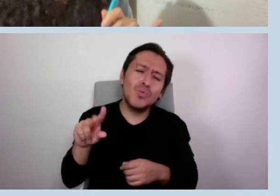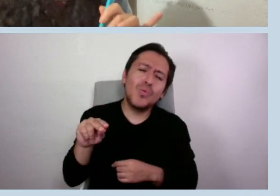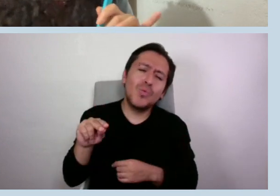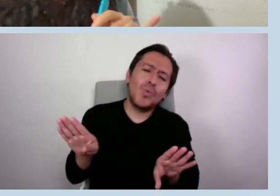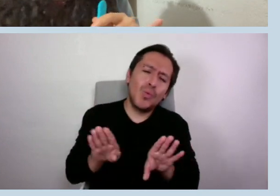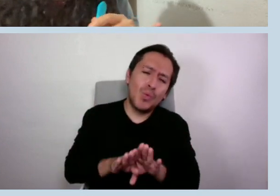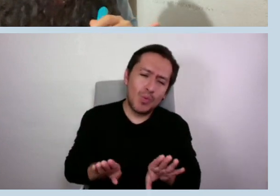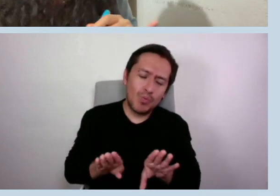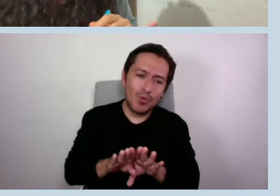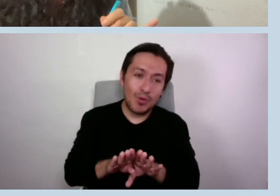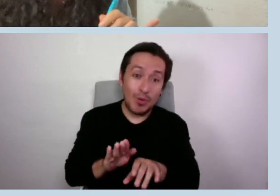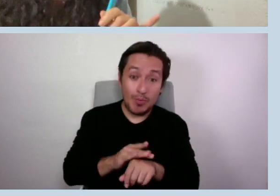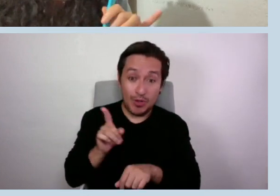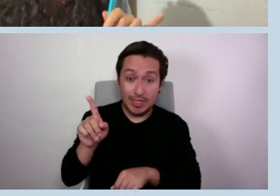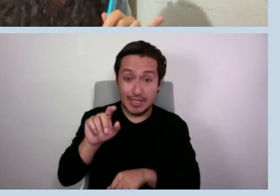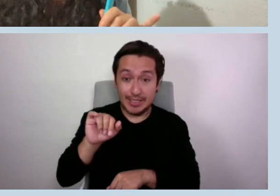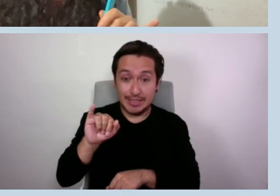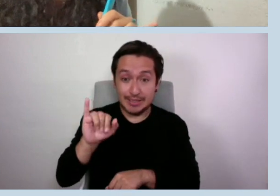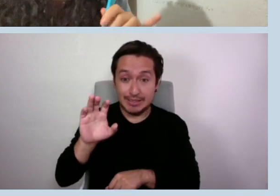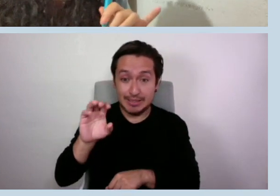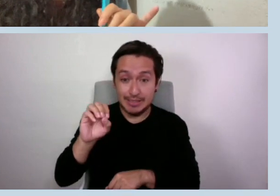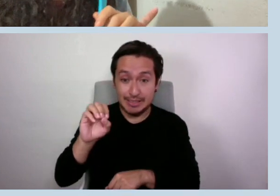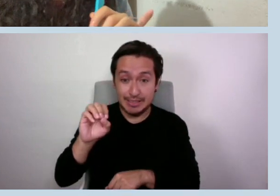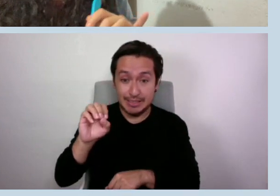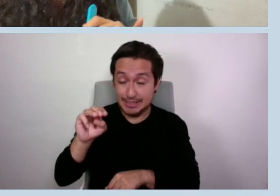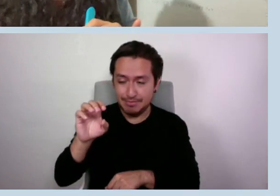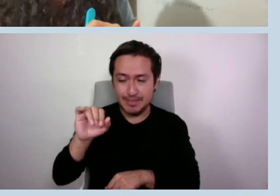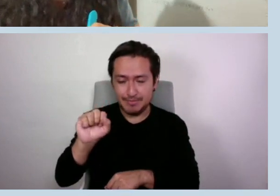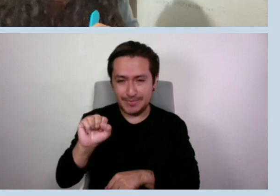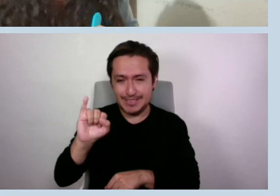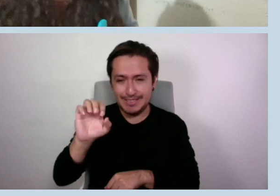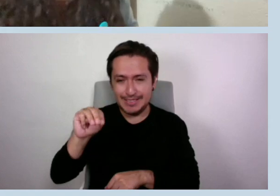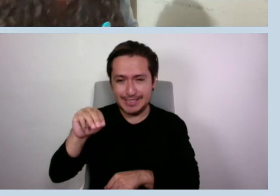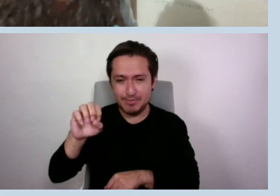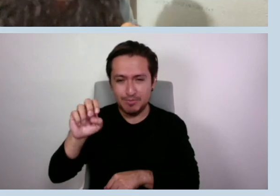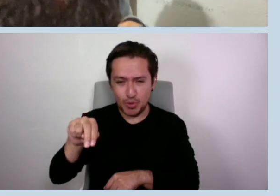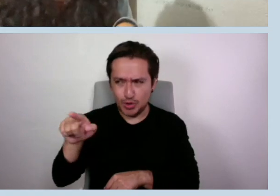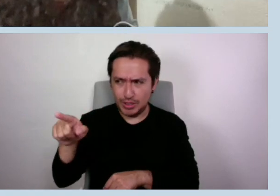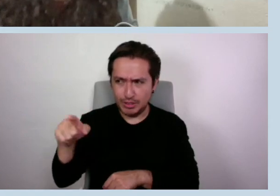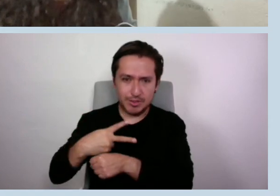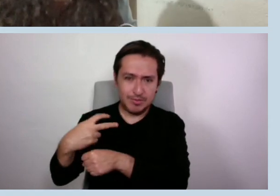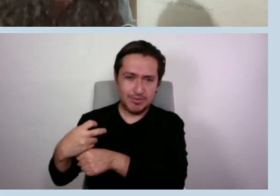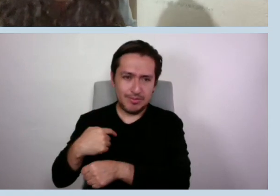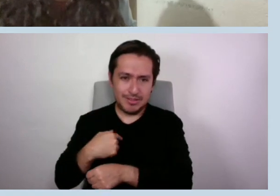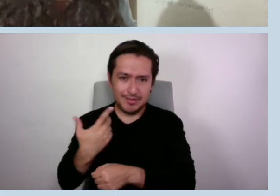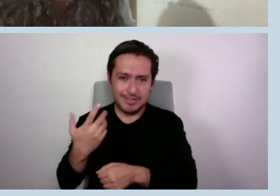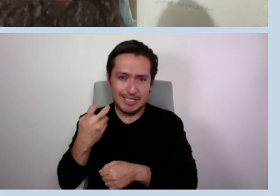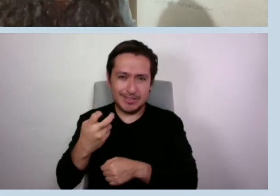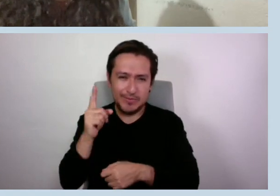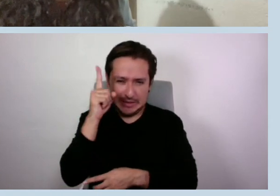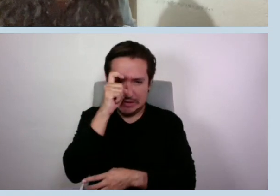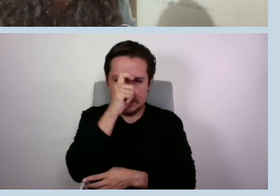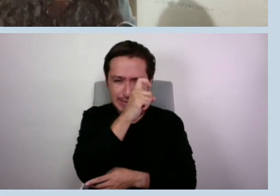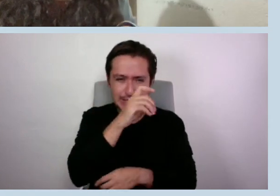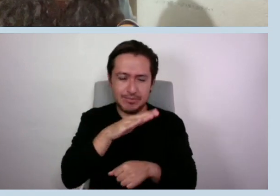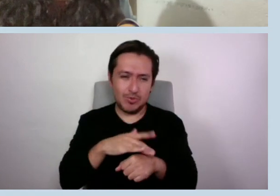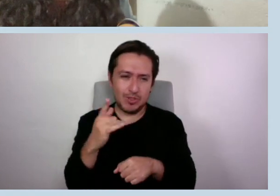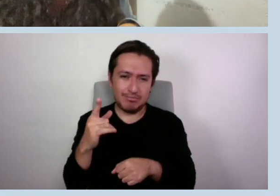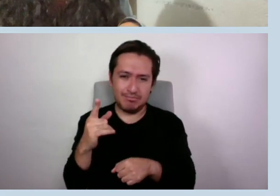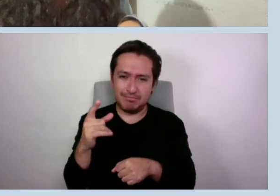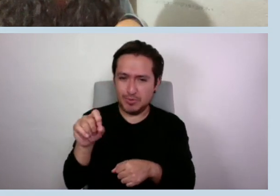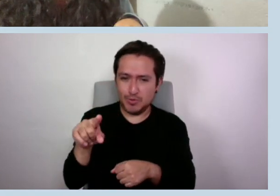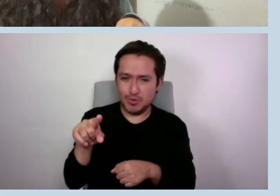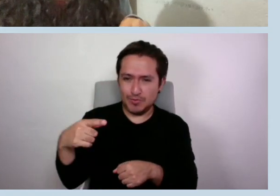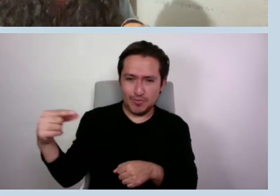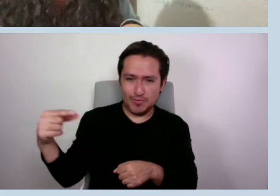fue quien me invitó y yo dije Cha y fue como un proceso difícil porque al mismo tiempo que se fue Simón se fue